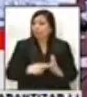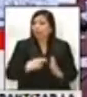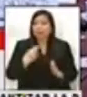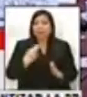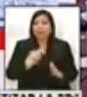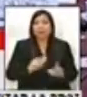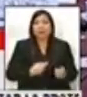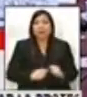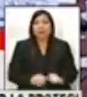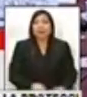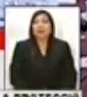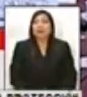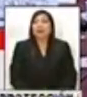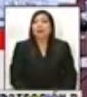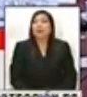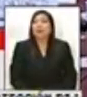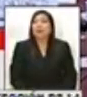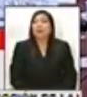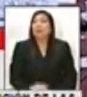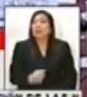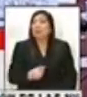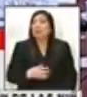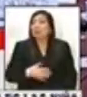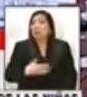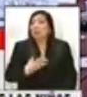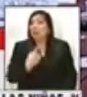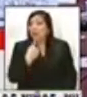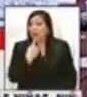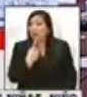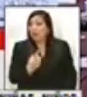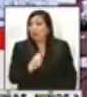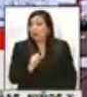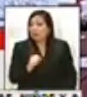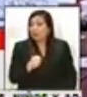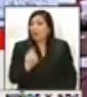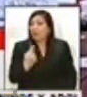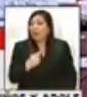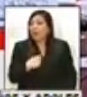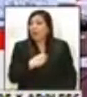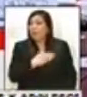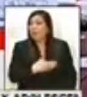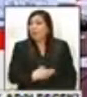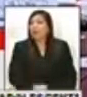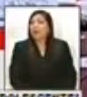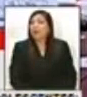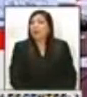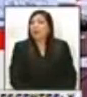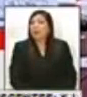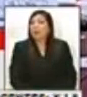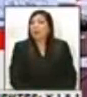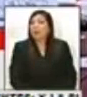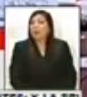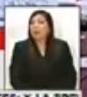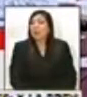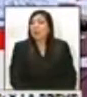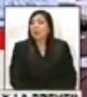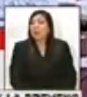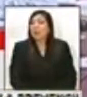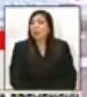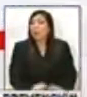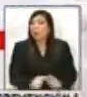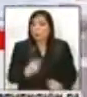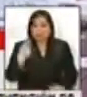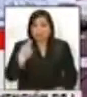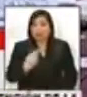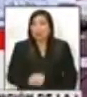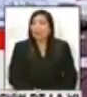una manipulación al sistema? ¿Es posible manipular el sistema para favorecer a un partido